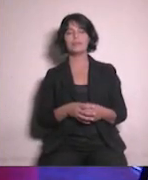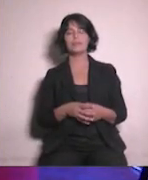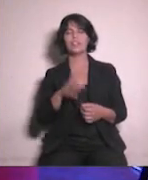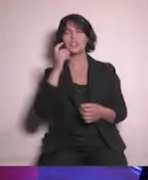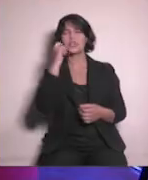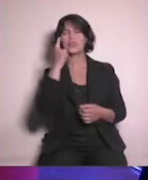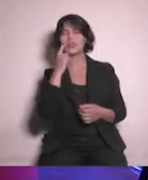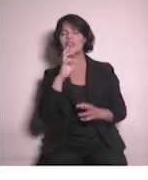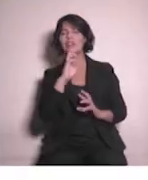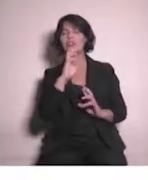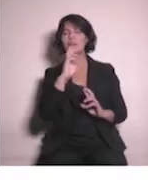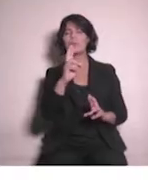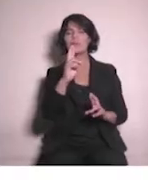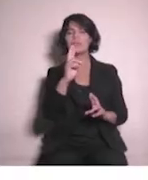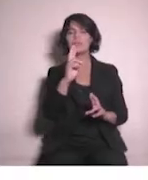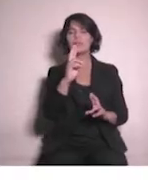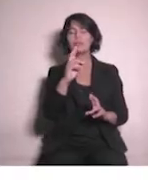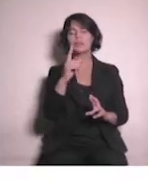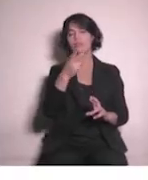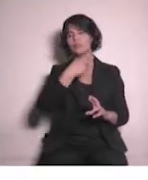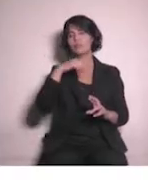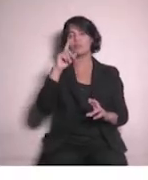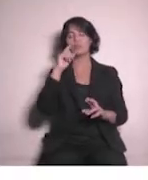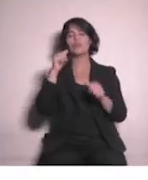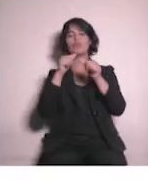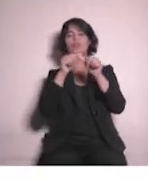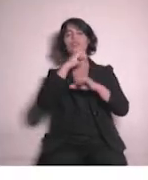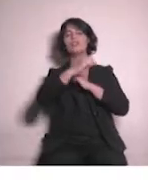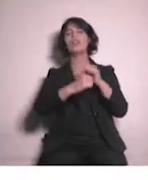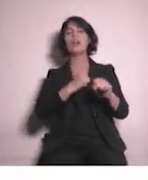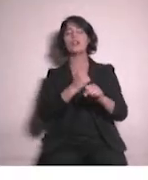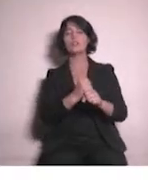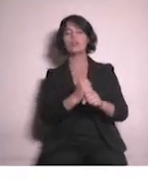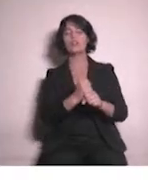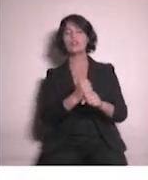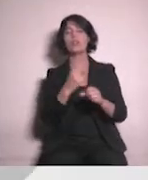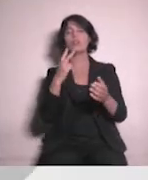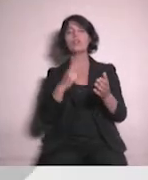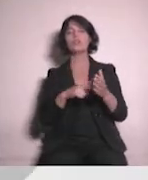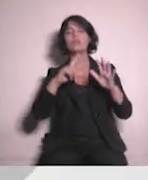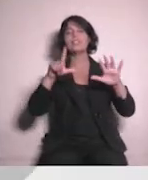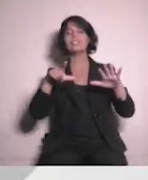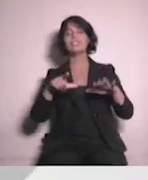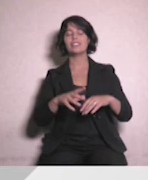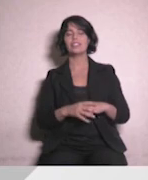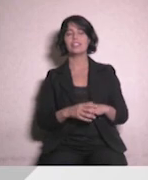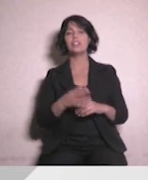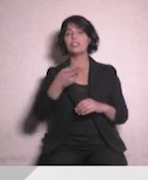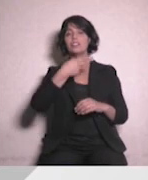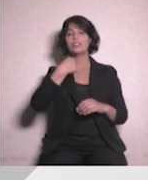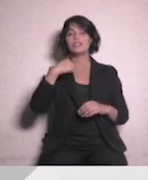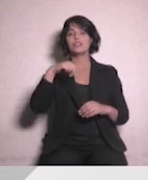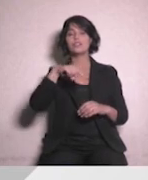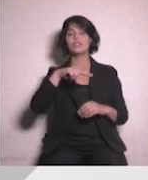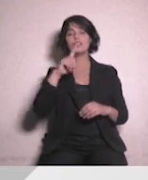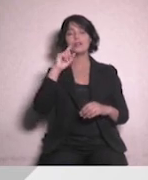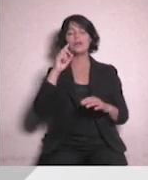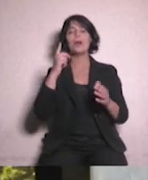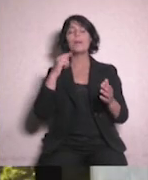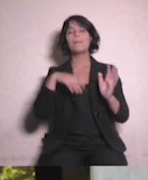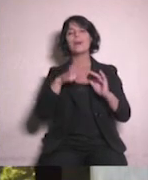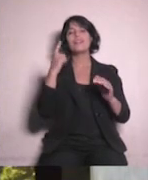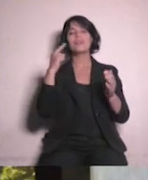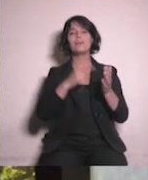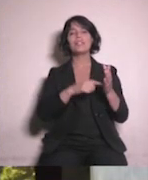¿Cuáles son los resultados que hemos tenido durante el año 2017? Nosotros tenemos más de